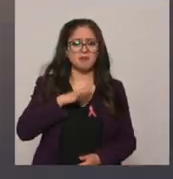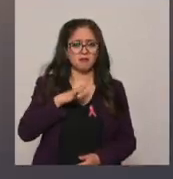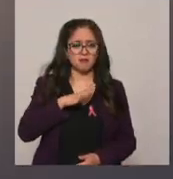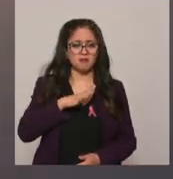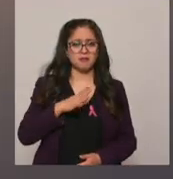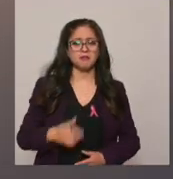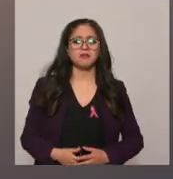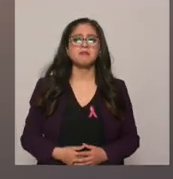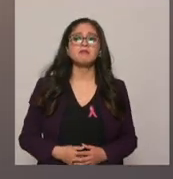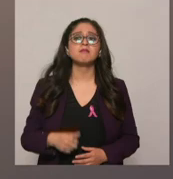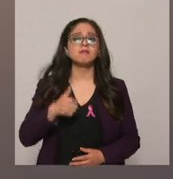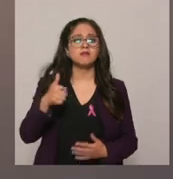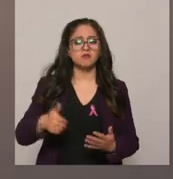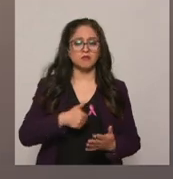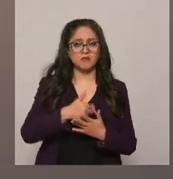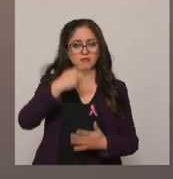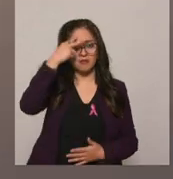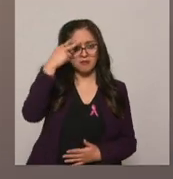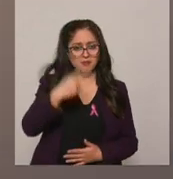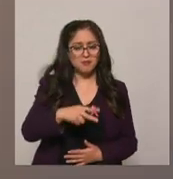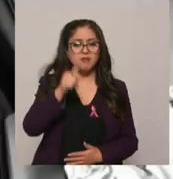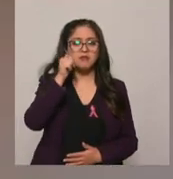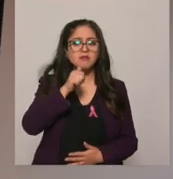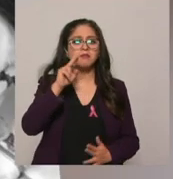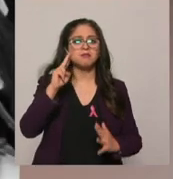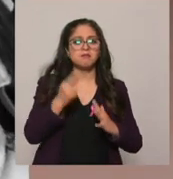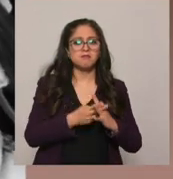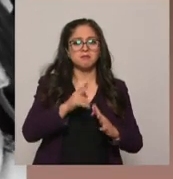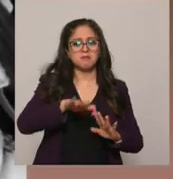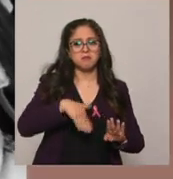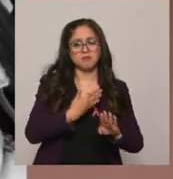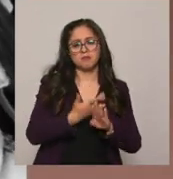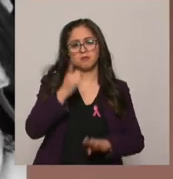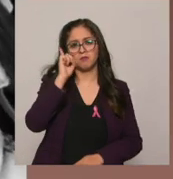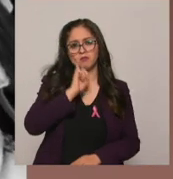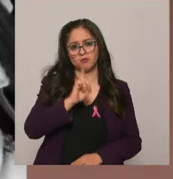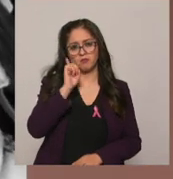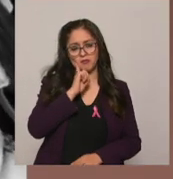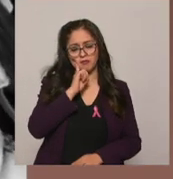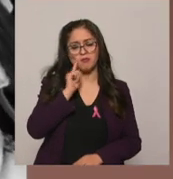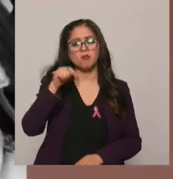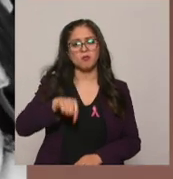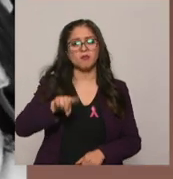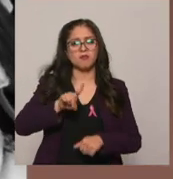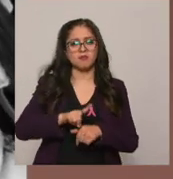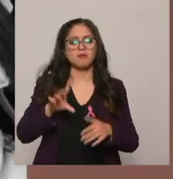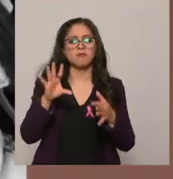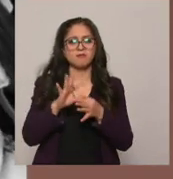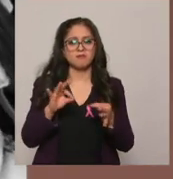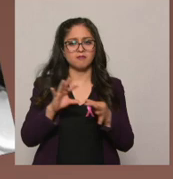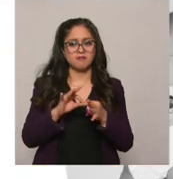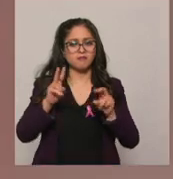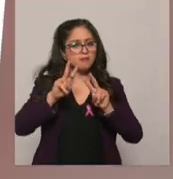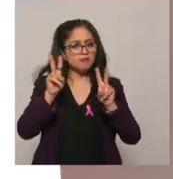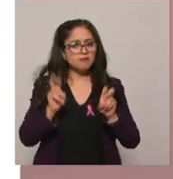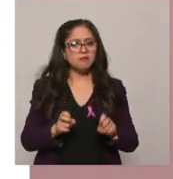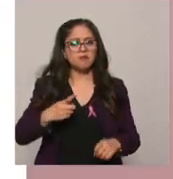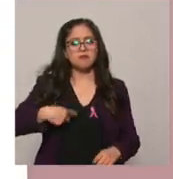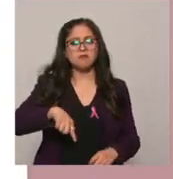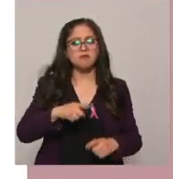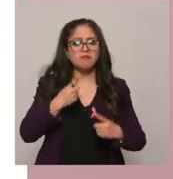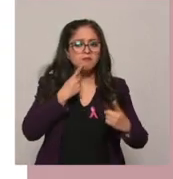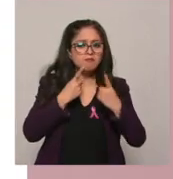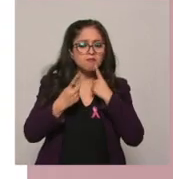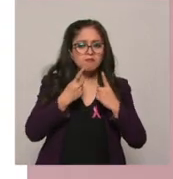Ciudad de México existe el transfeminicidio. Para hablar de este tema, me da muchísimo gusto presentarles el día de hoy en nuestra mesa de